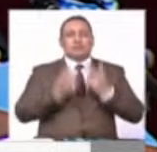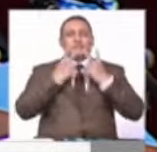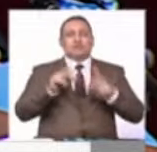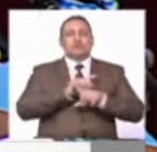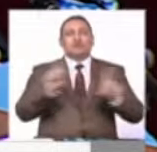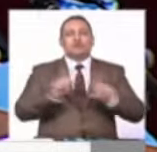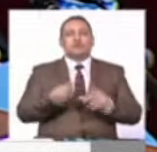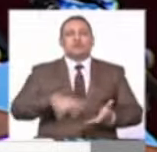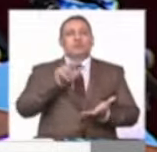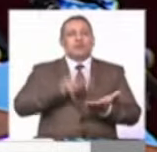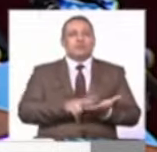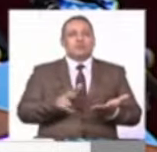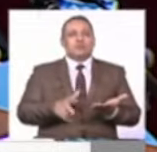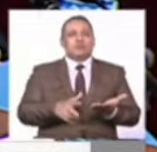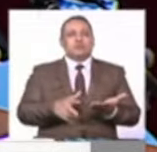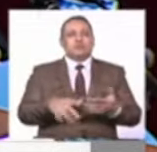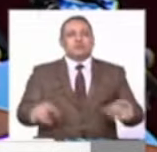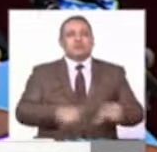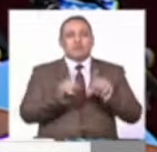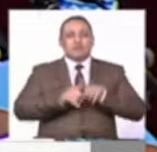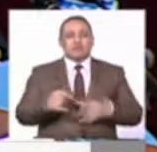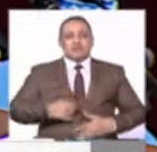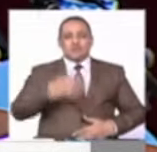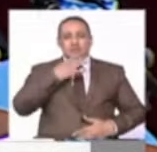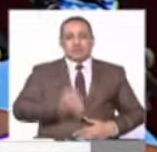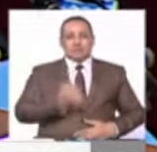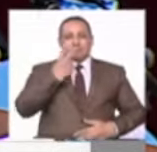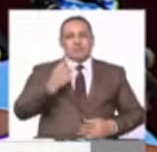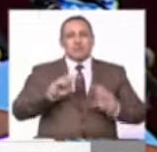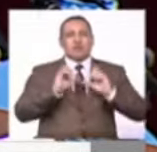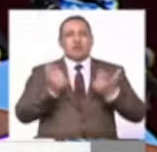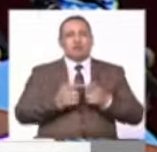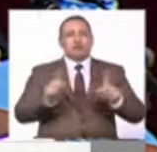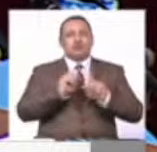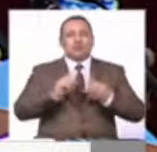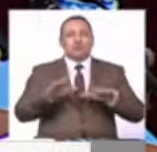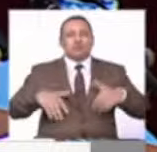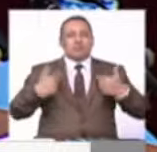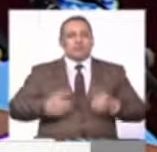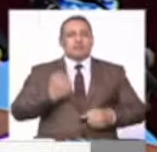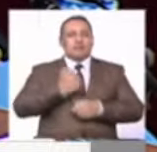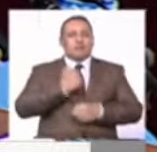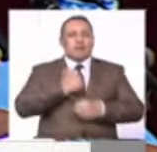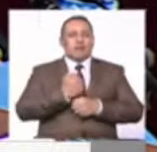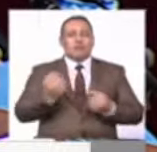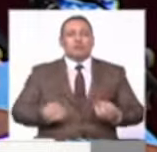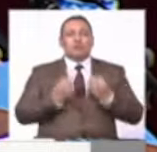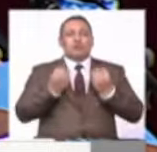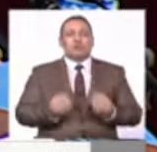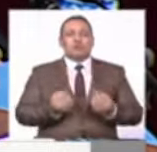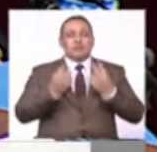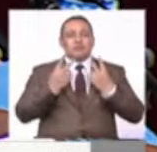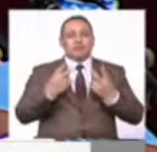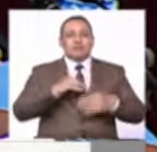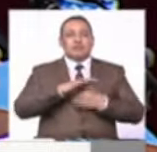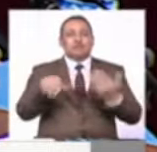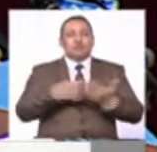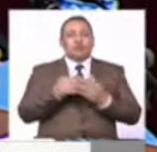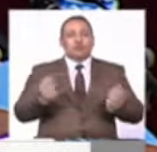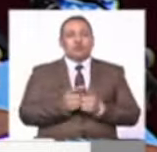se apruebe en realidad la junta no podría funcionar porque de los